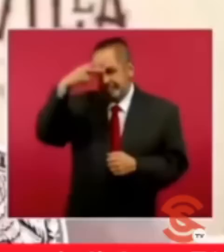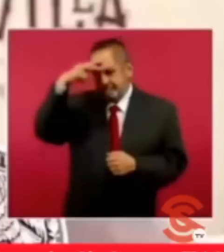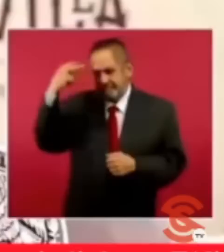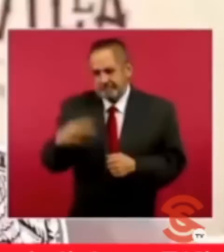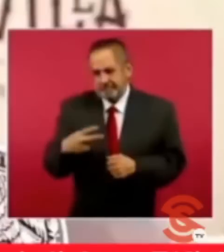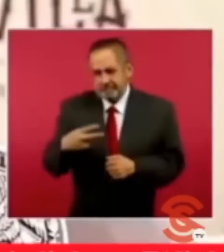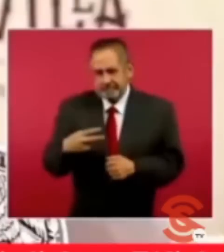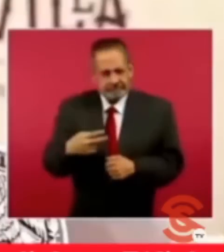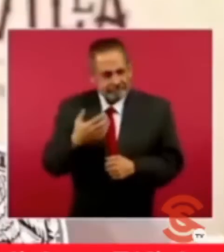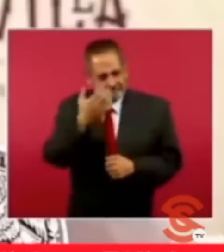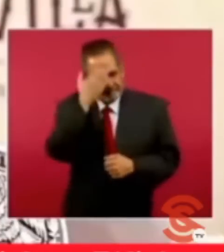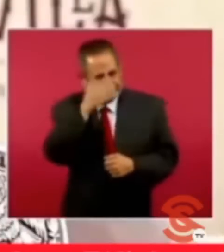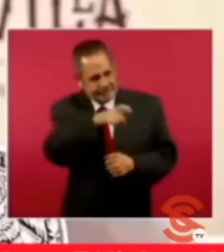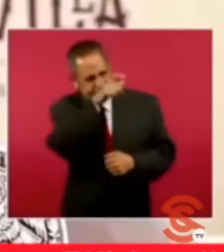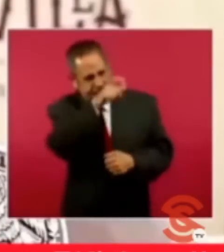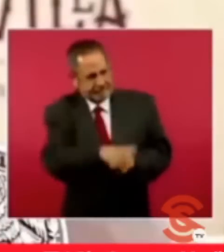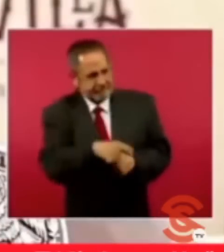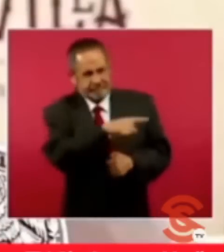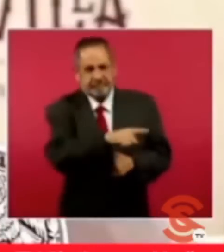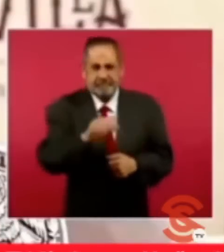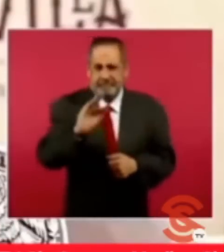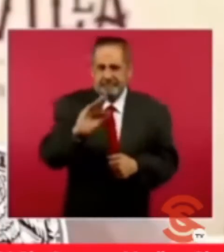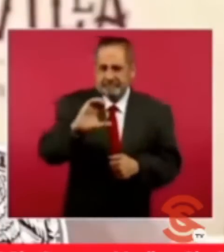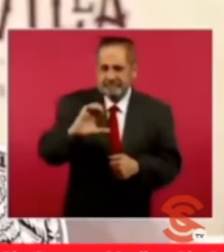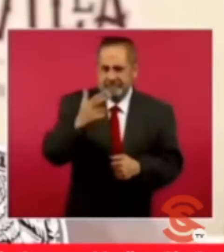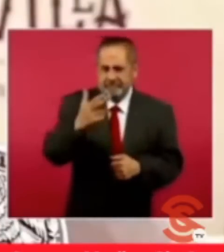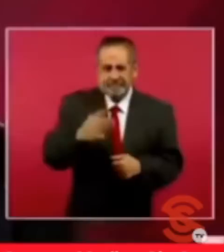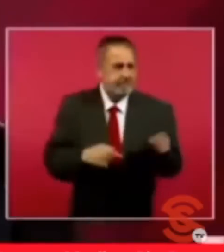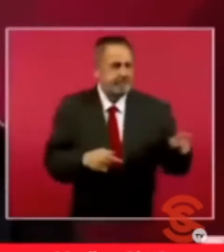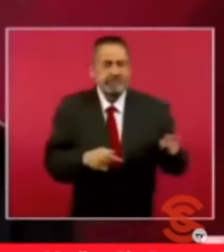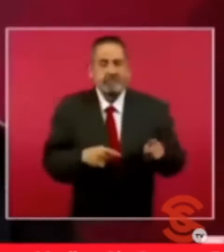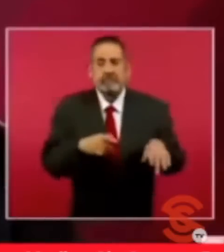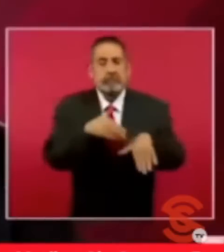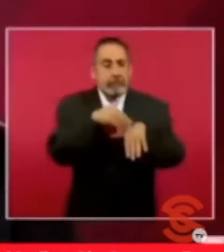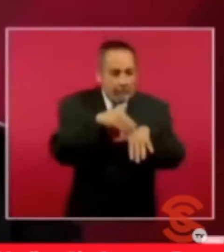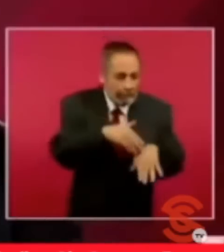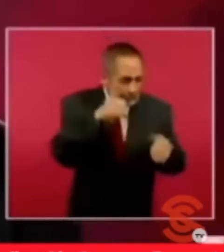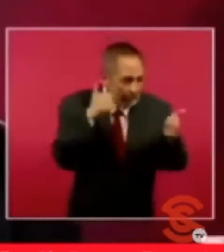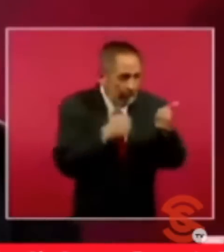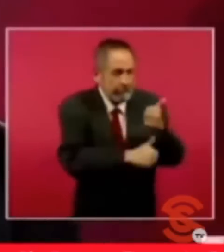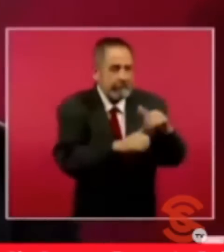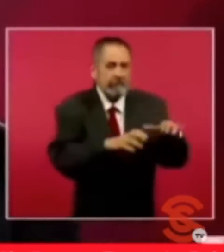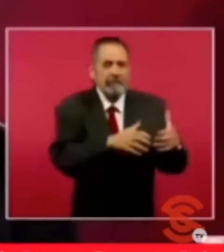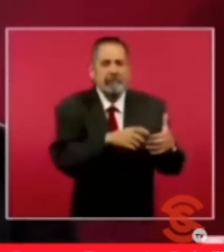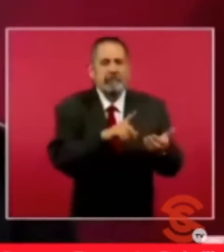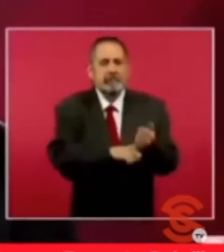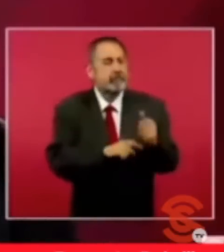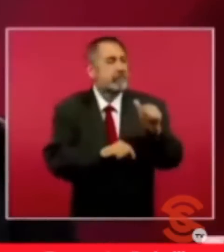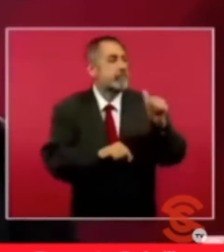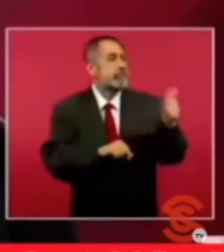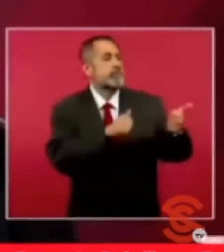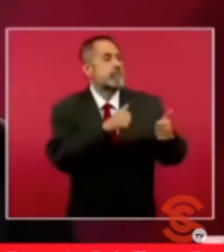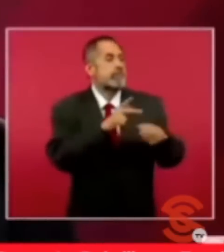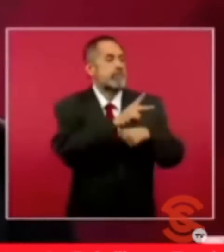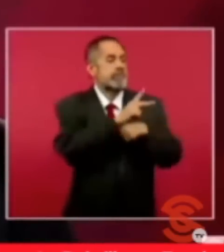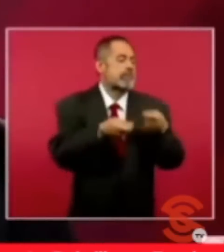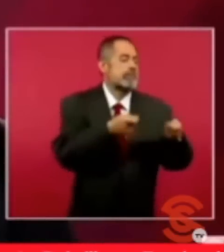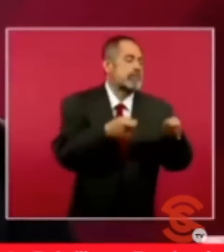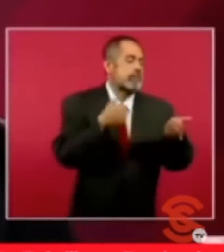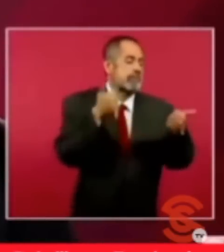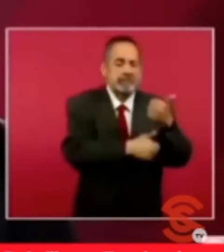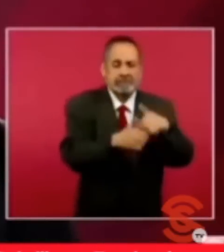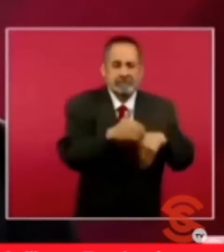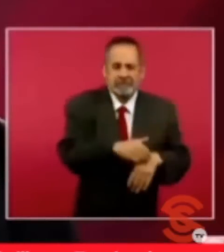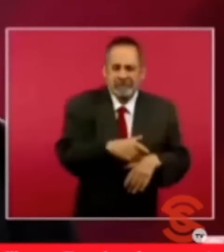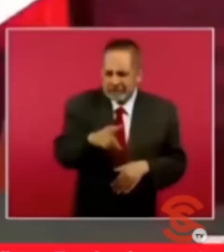ha caracterizado a Felipe Calderón ha sido su entreguismo a los intereses extranjeros. Terminó,